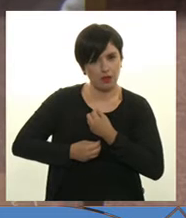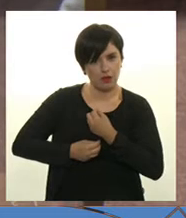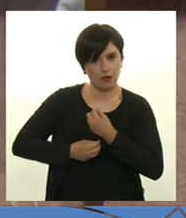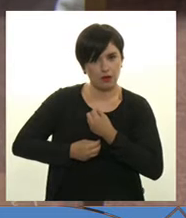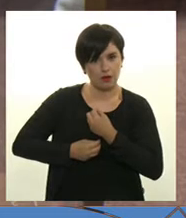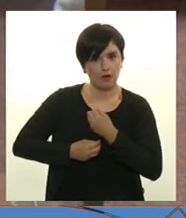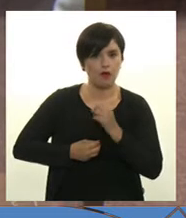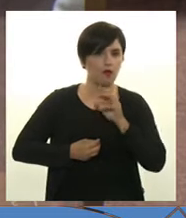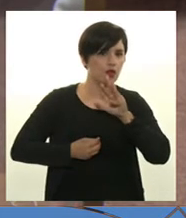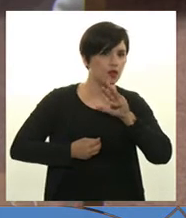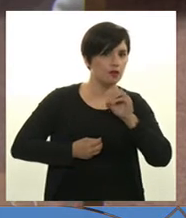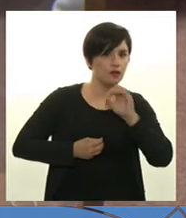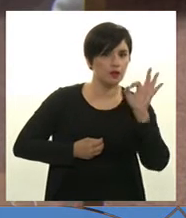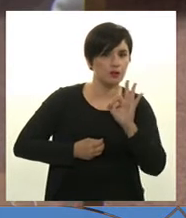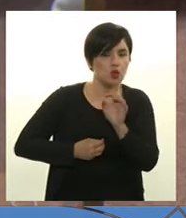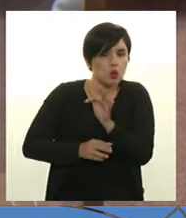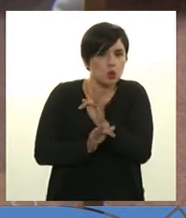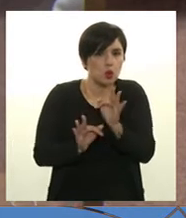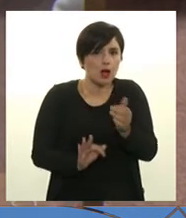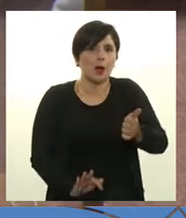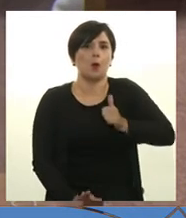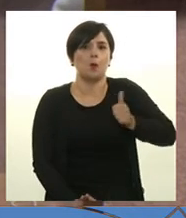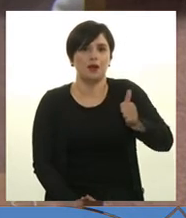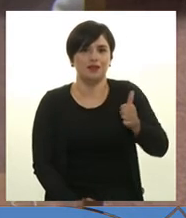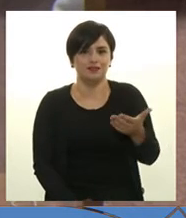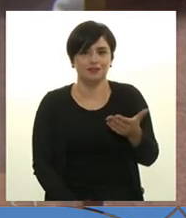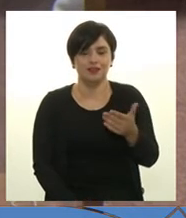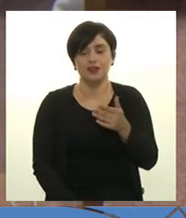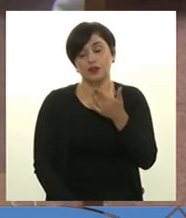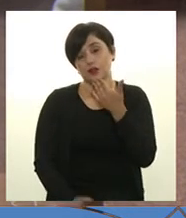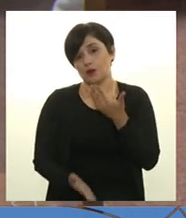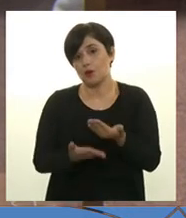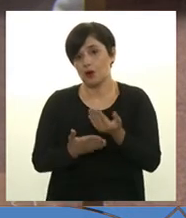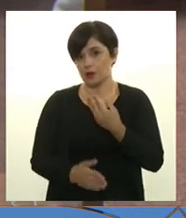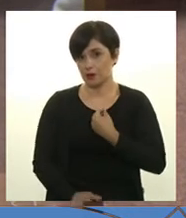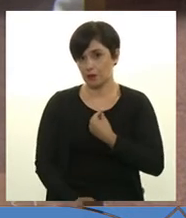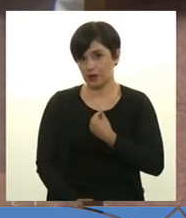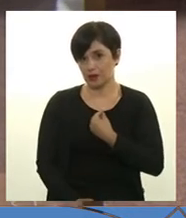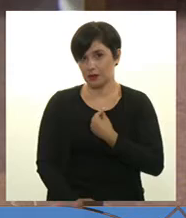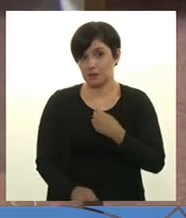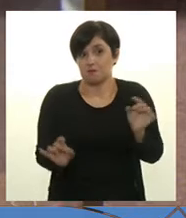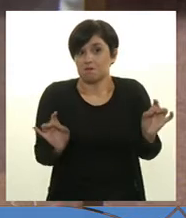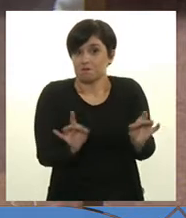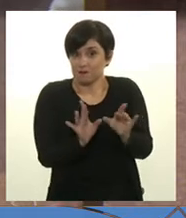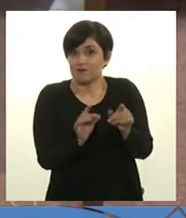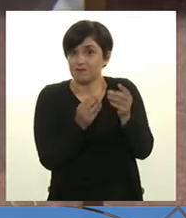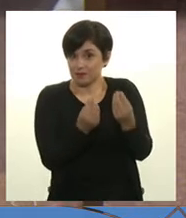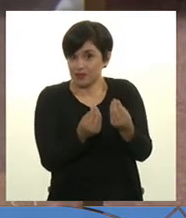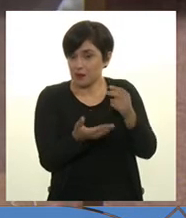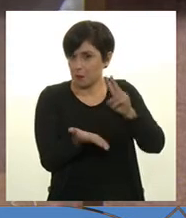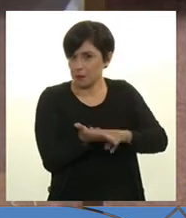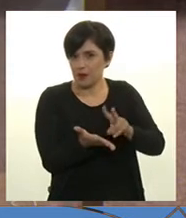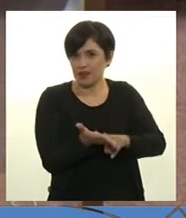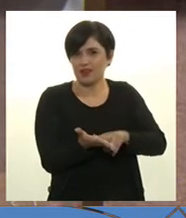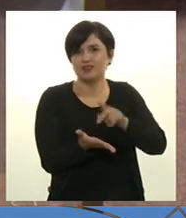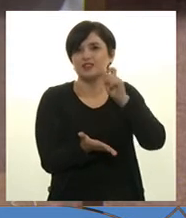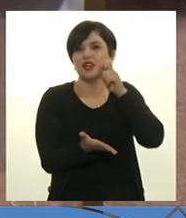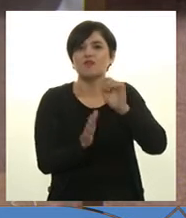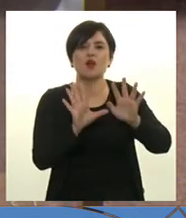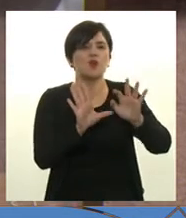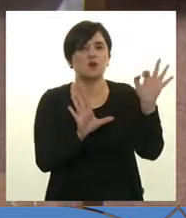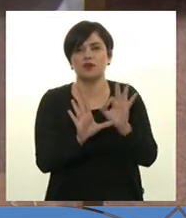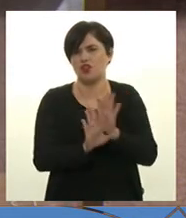90% jamás se cumple por ende cuando tenemos miedo a algo la probabilidad que nos ocurra eso es sólo un 10%